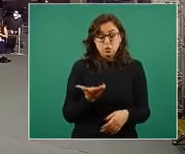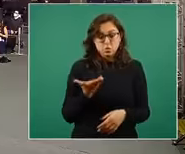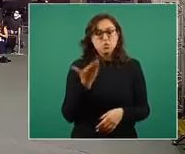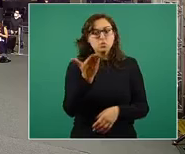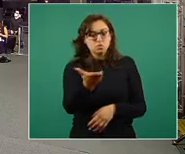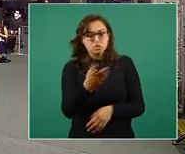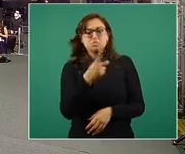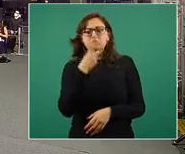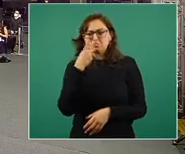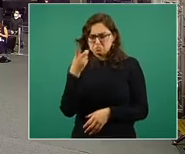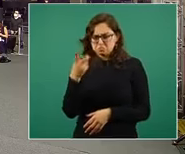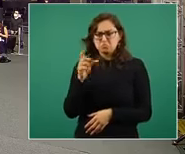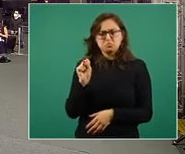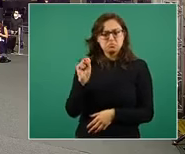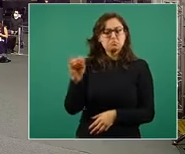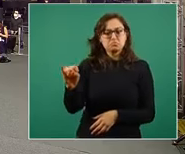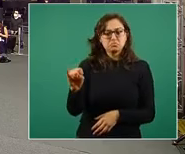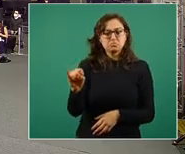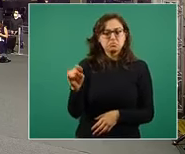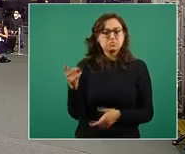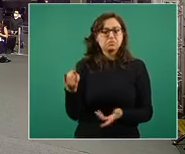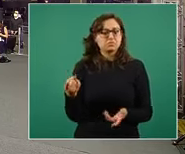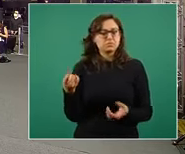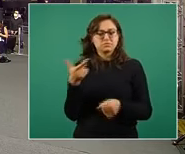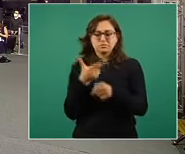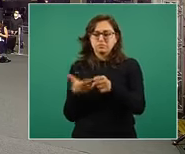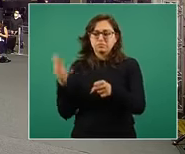sí, y resulta que estos médicos